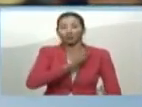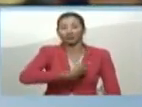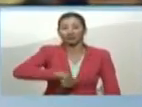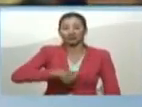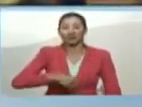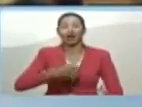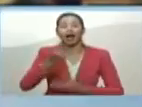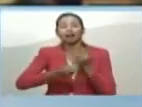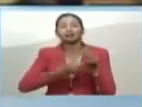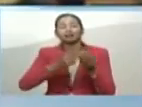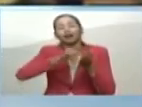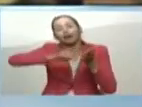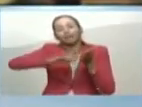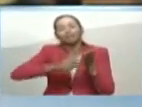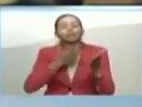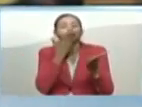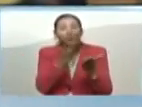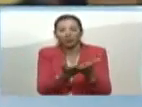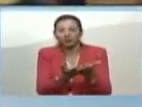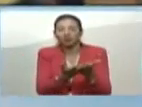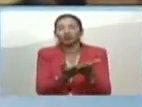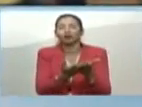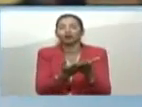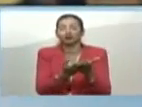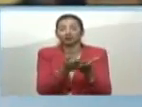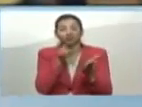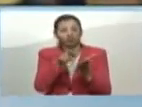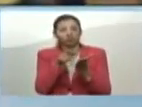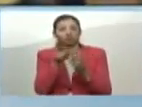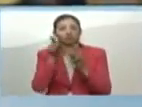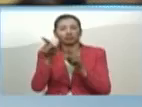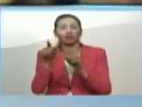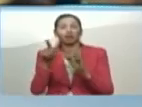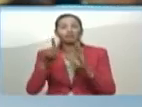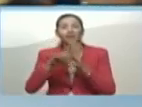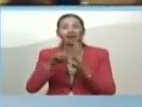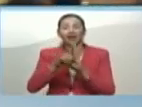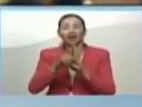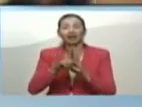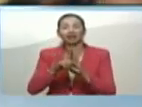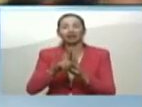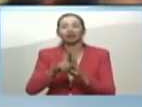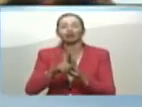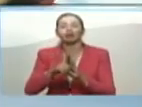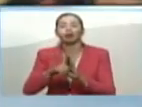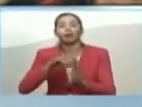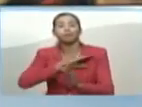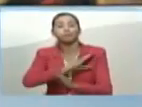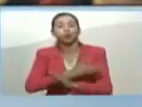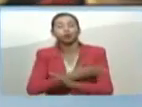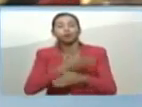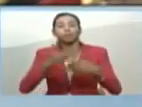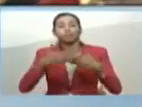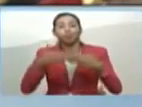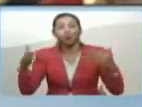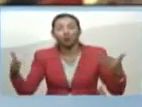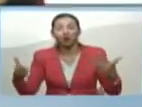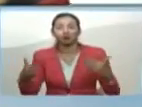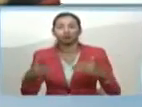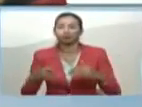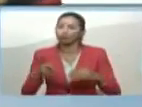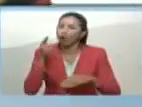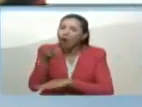una propuesta de reglamentación para las leyes del Poder Popular con carácter vinculante,